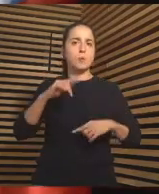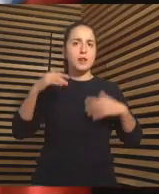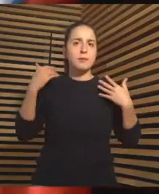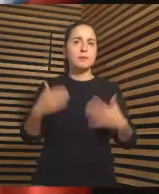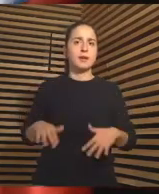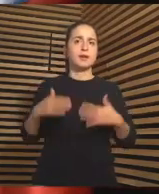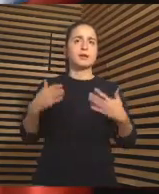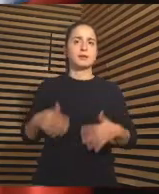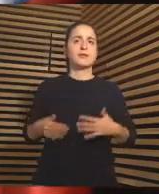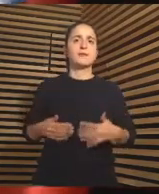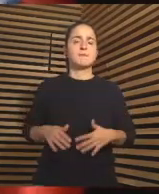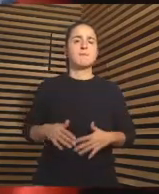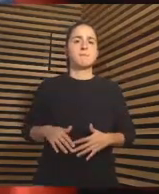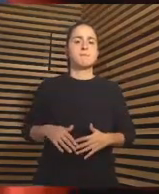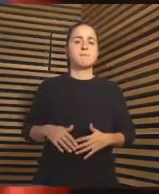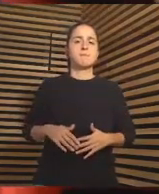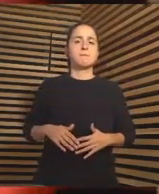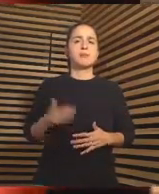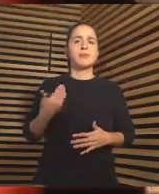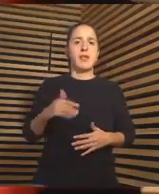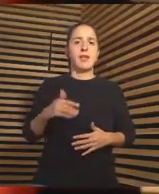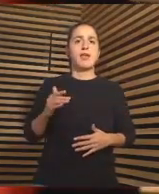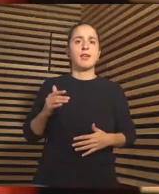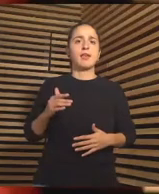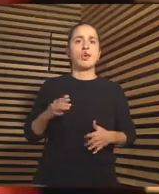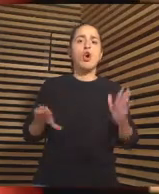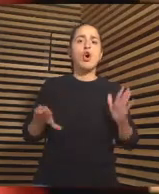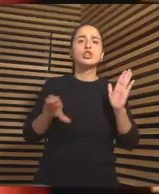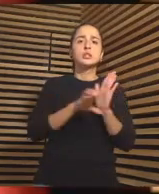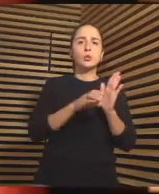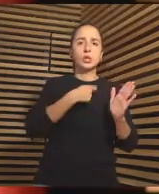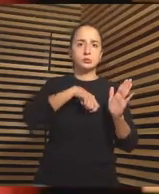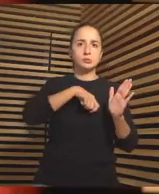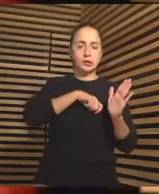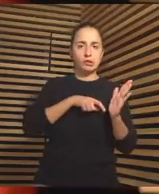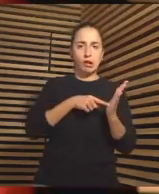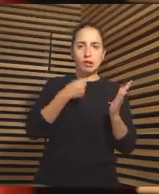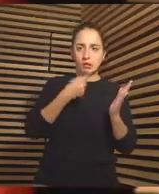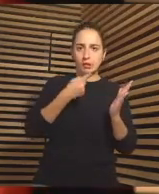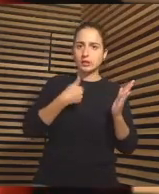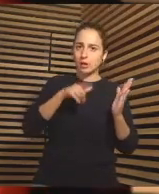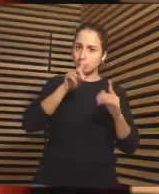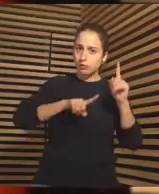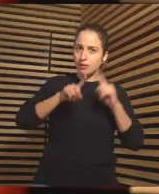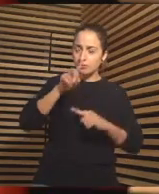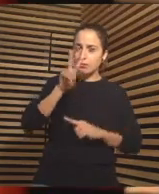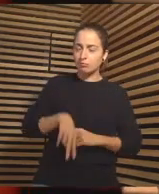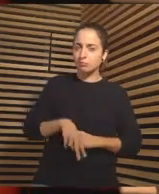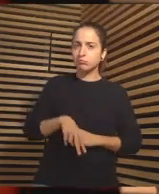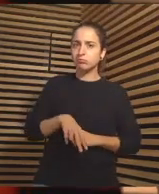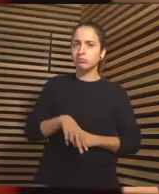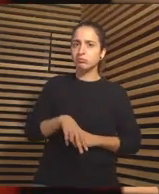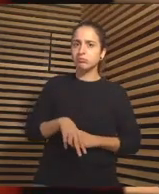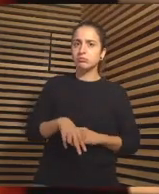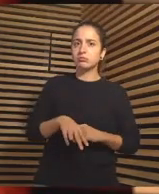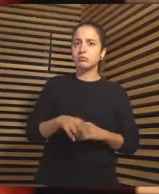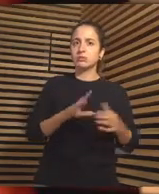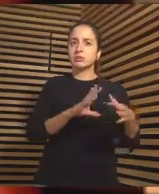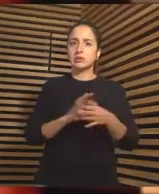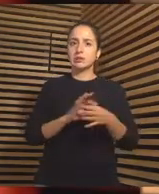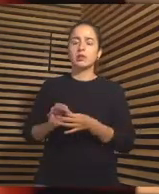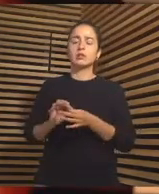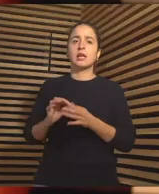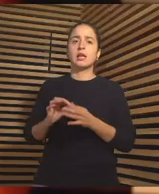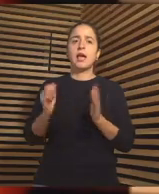que viene estipulado tanto en la Constitución española como en diversas jurisprudencias en relación al artículo